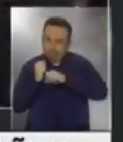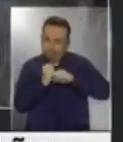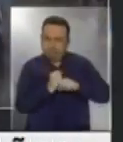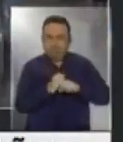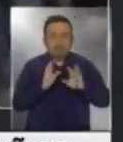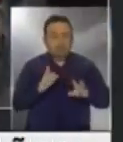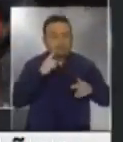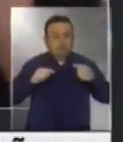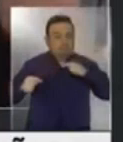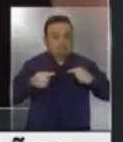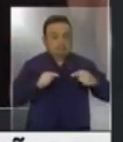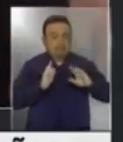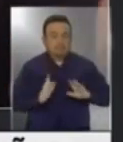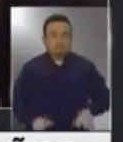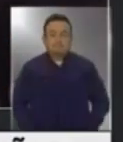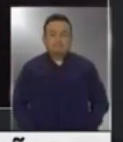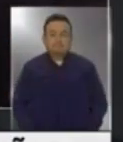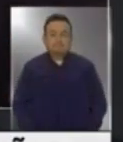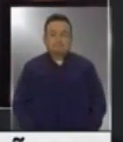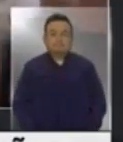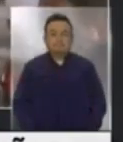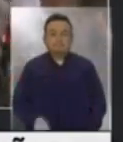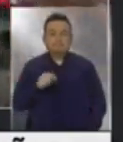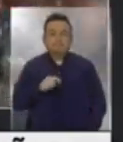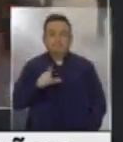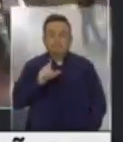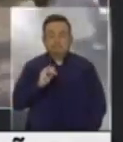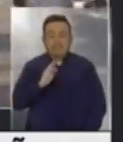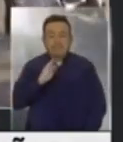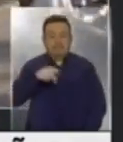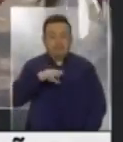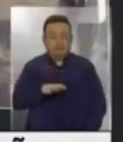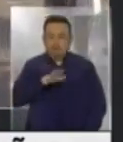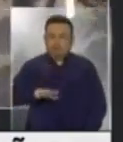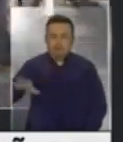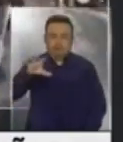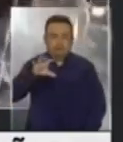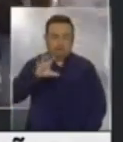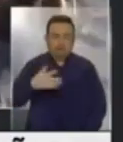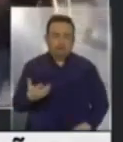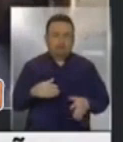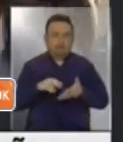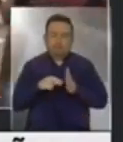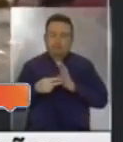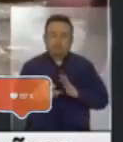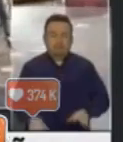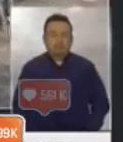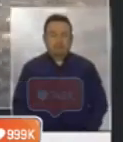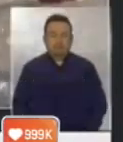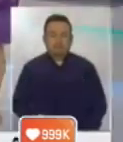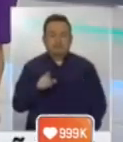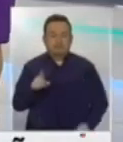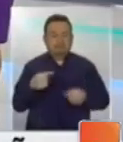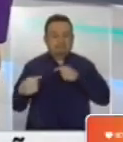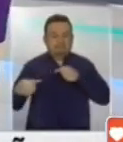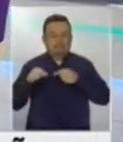Entonces, la tensión no solo se localiza en el Líbano, sino en toda la región. El equilibrio muy complicado que hay en esa